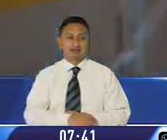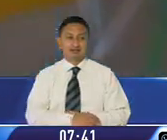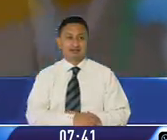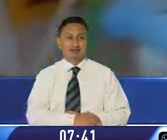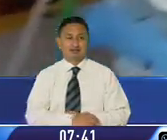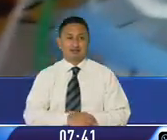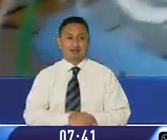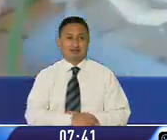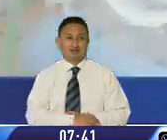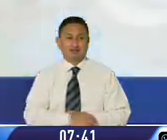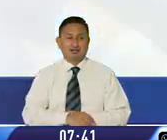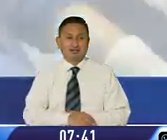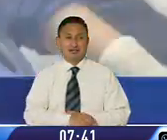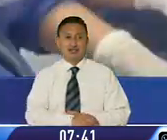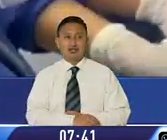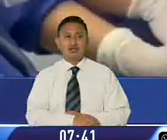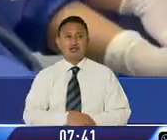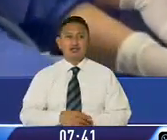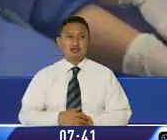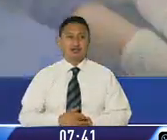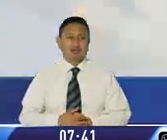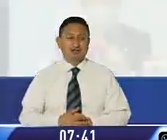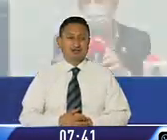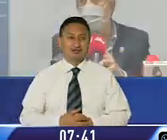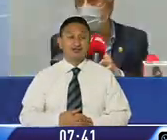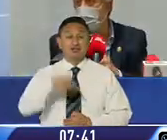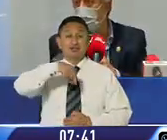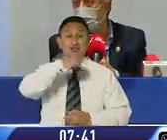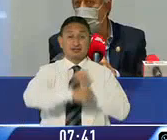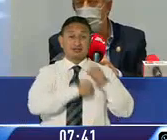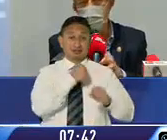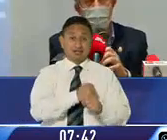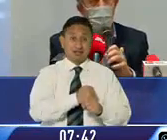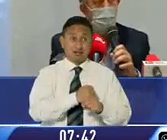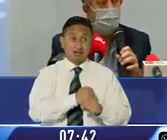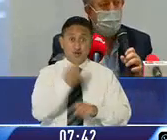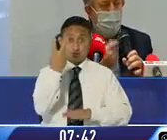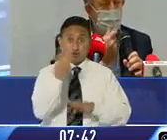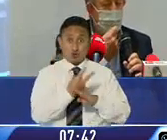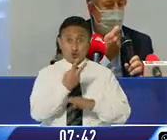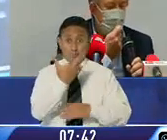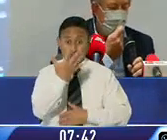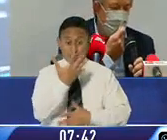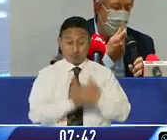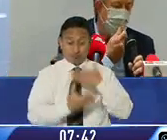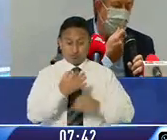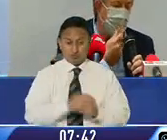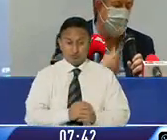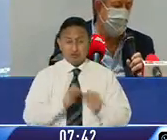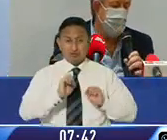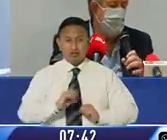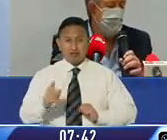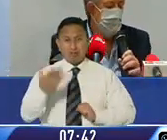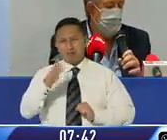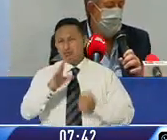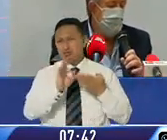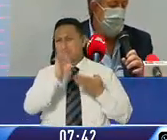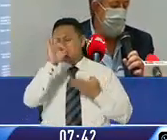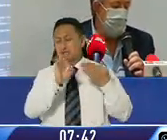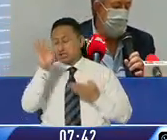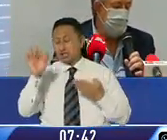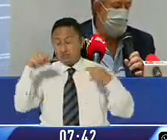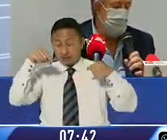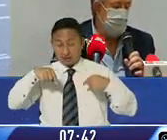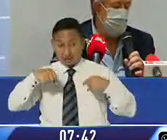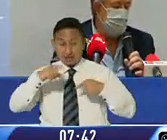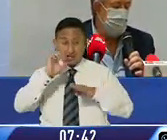quintillizo. Este es el segundo quintillizo que tenemos este año. Y haciendo una estadística y dividiendo por el número de nacimientos que tenemos nosotros